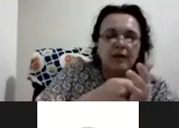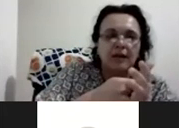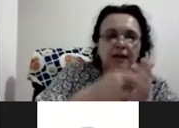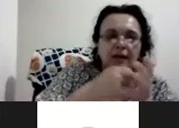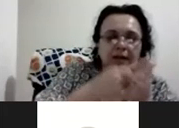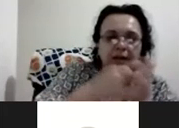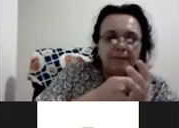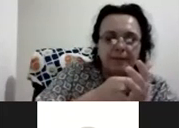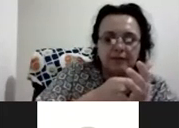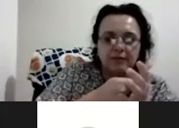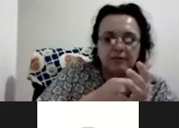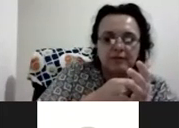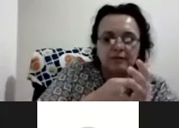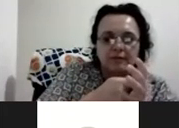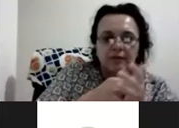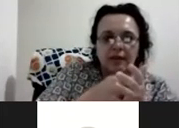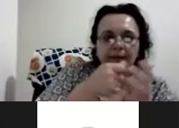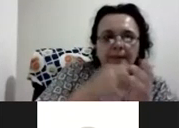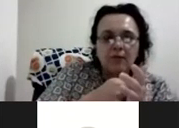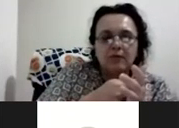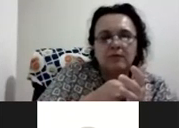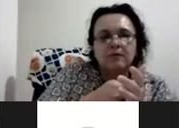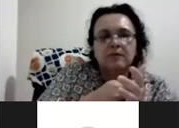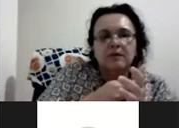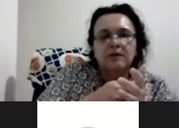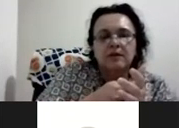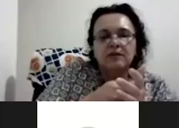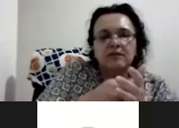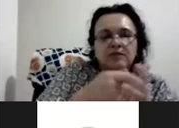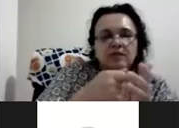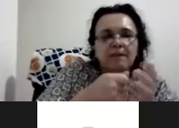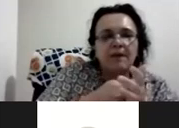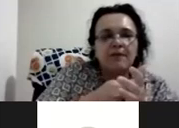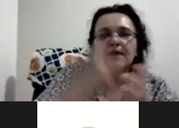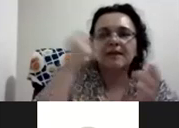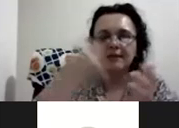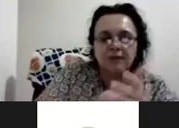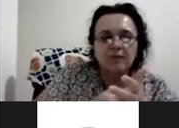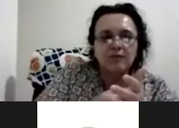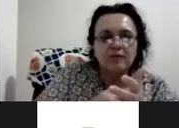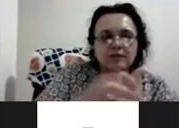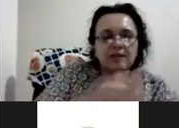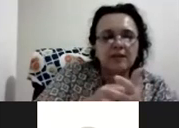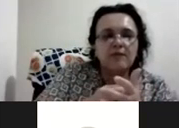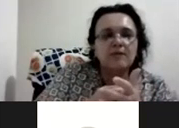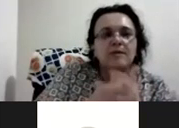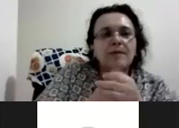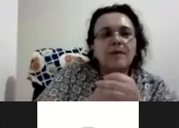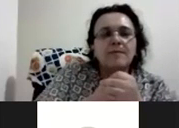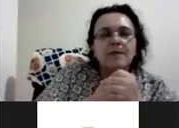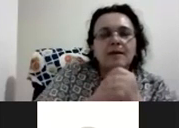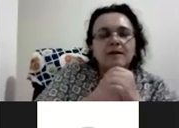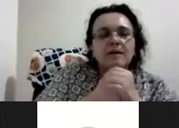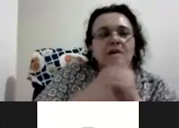compró el espacio. Que ya pagó. Ajá. Entonces, si usted ya pagó, es que está seguro. Y si está seguro,